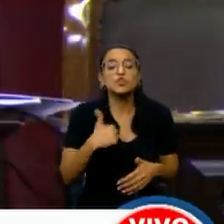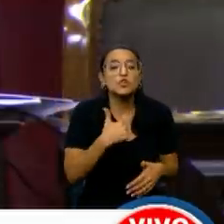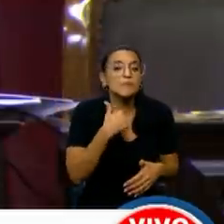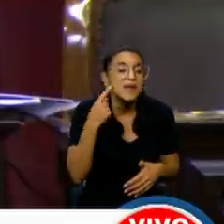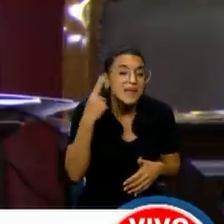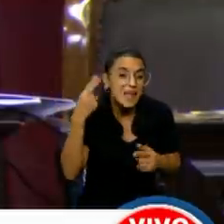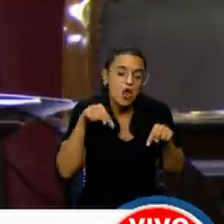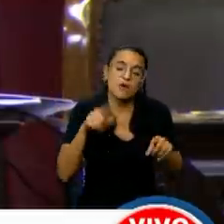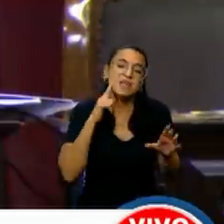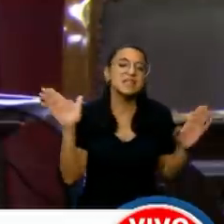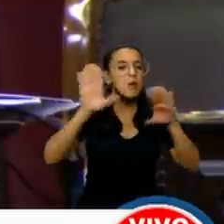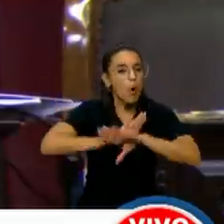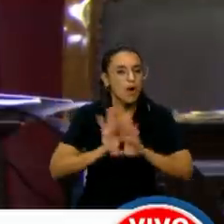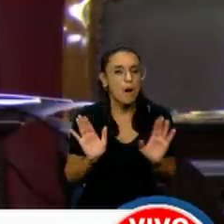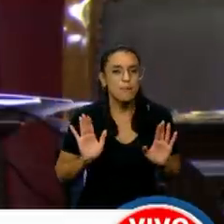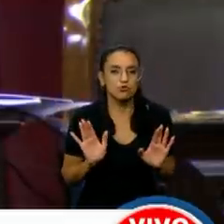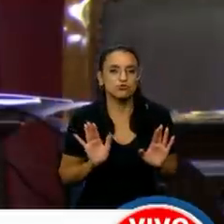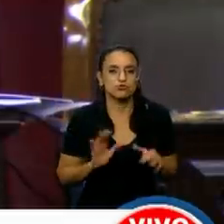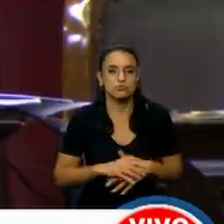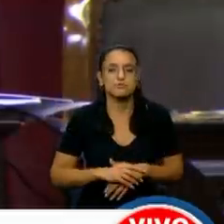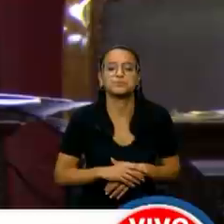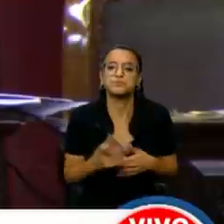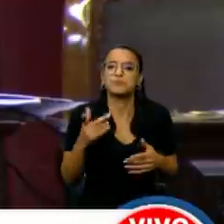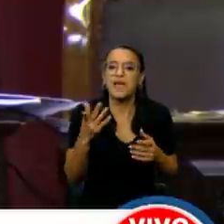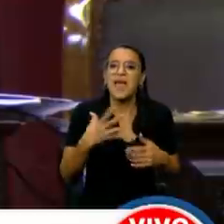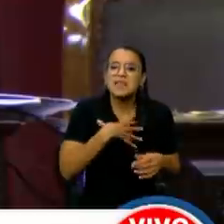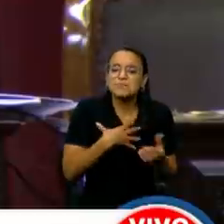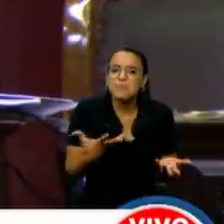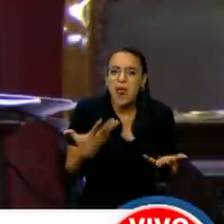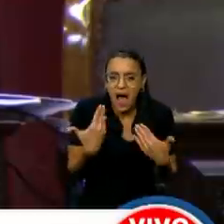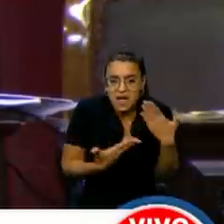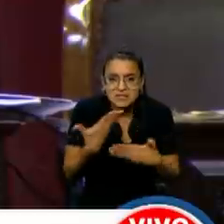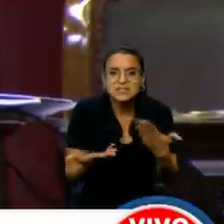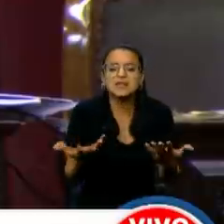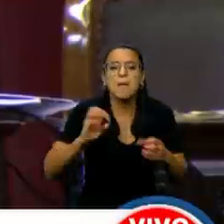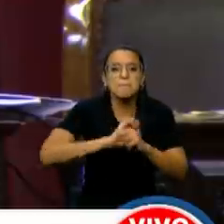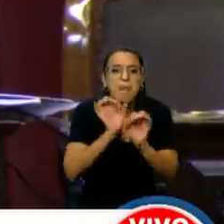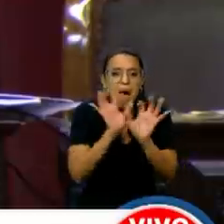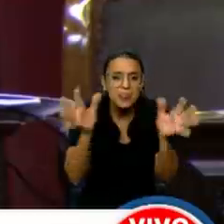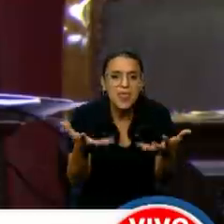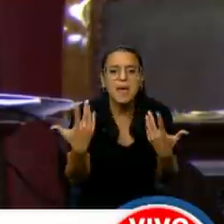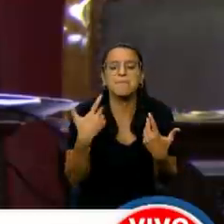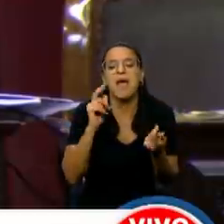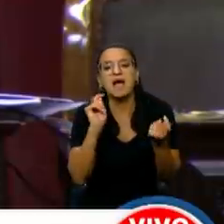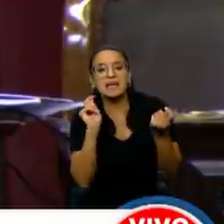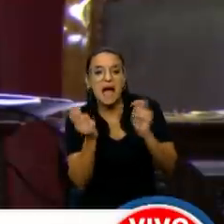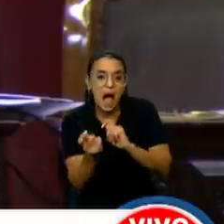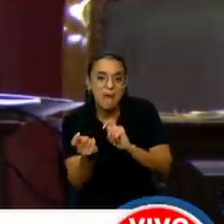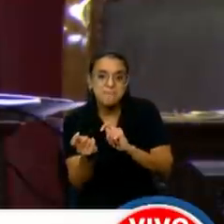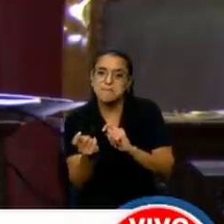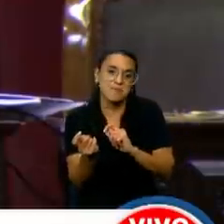presidente que estamos equivocándonos que teníamos la esperanza de pronto de que la pandemia nos iba a cambiar un poco